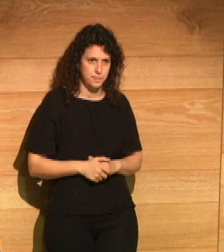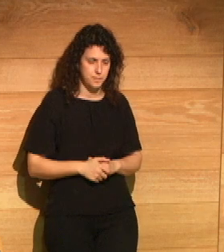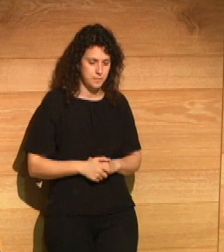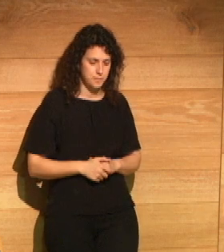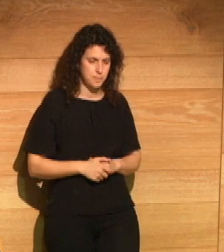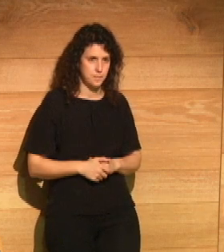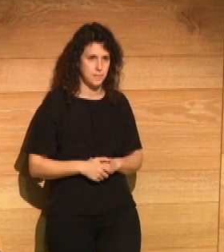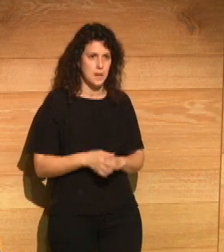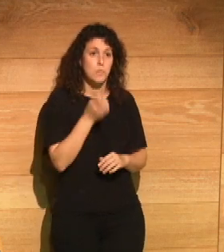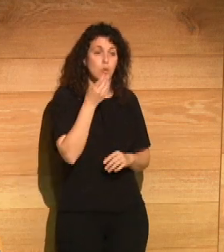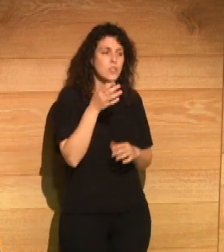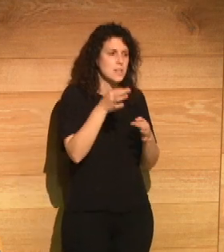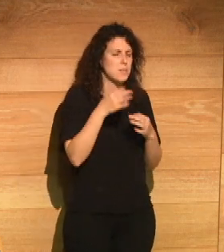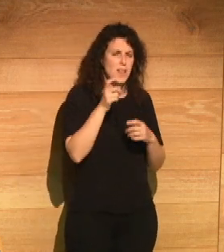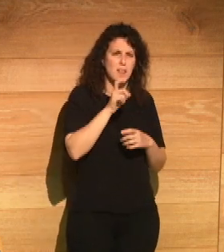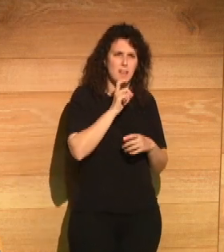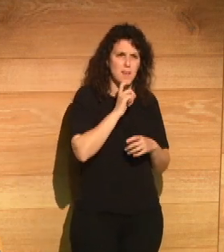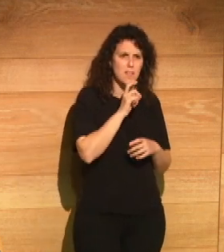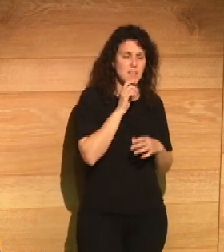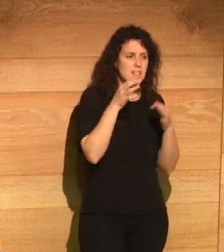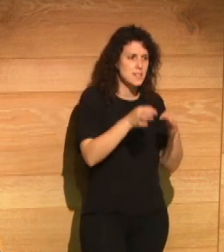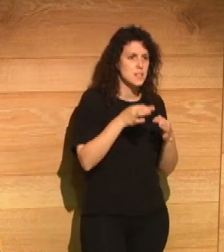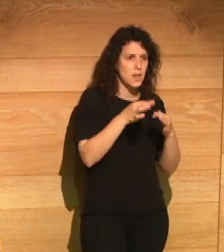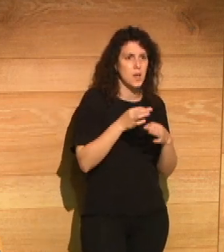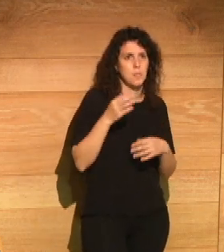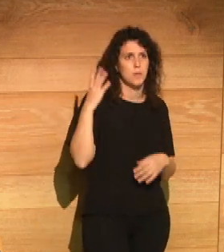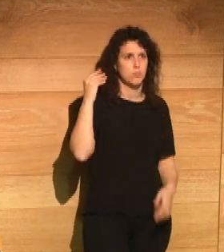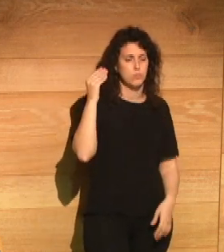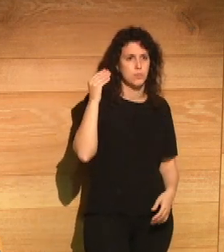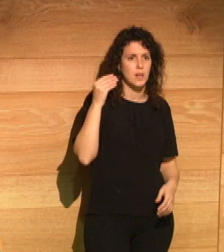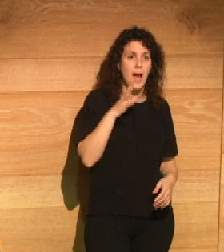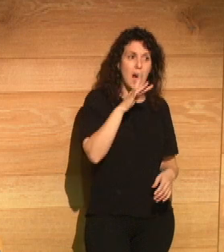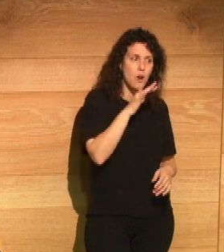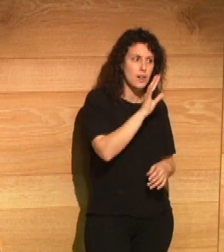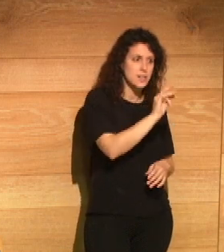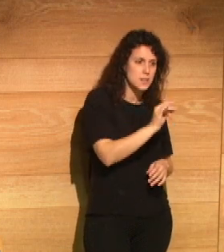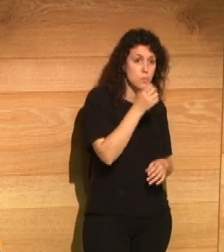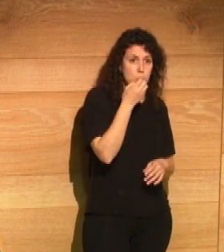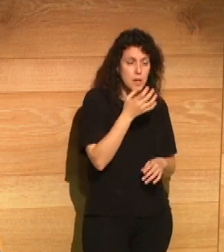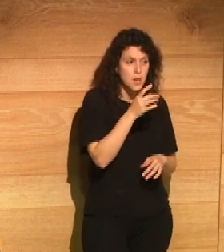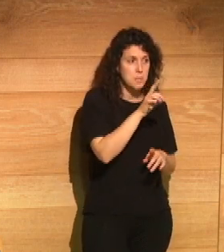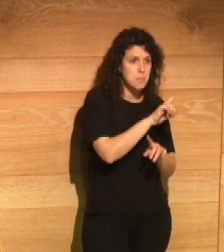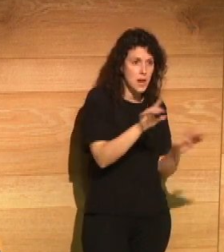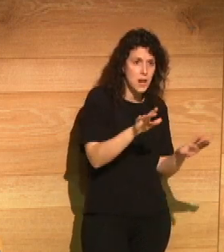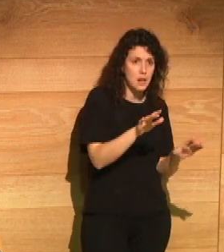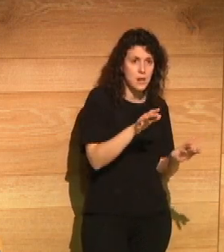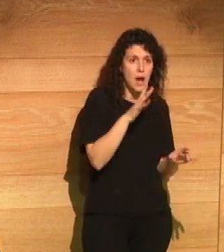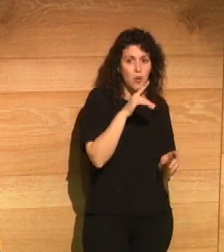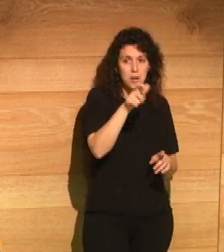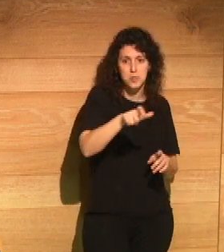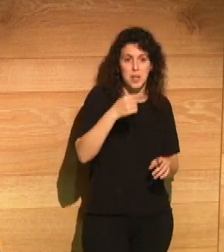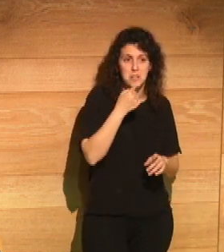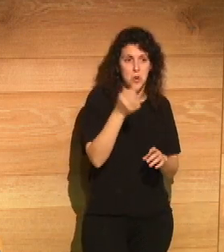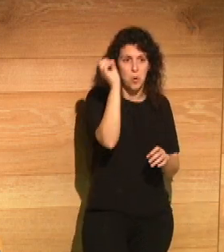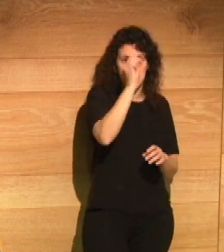Bueno, eso siempre es difícil y uno siempre tiene ese demonio atrás diciéndole, y ahora esto sí será bueno, y ahora qué van a decir de vos. Bueno, eso siempre está